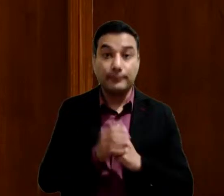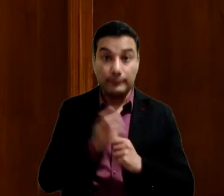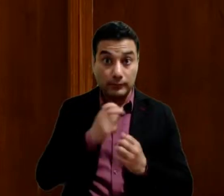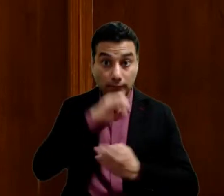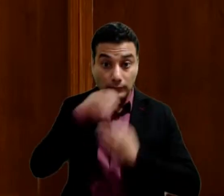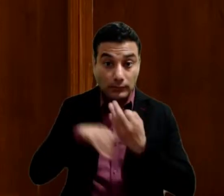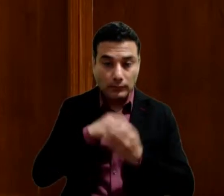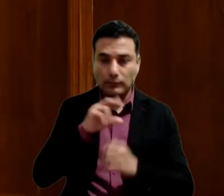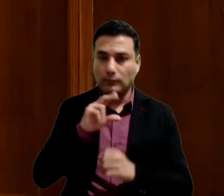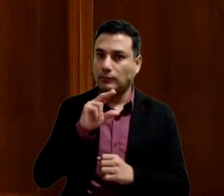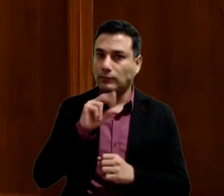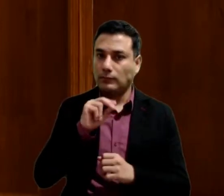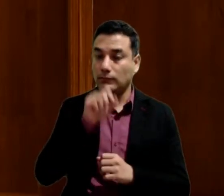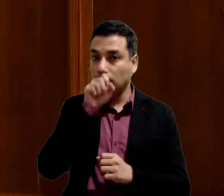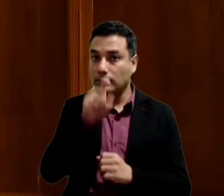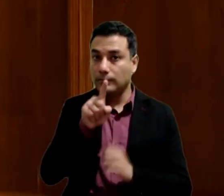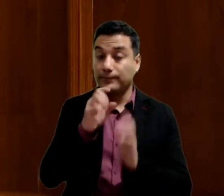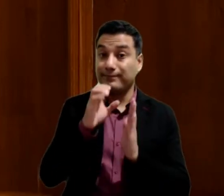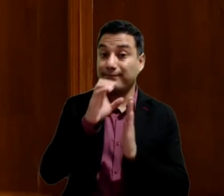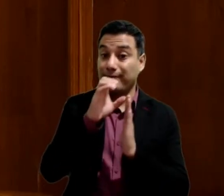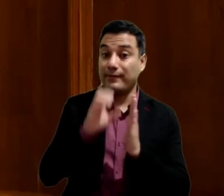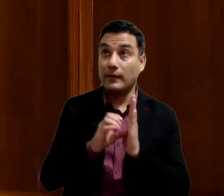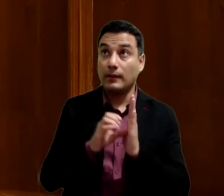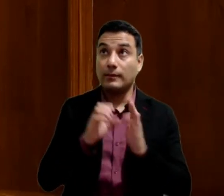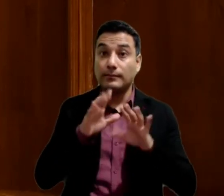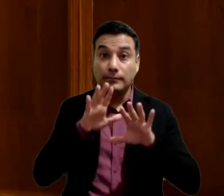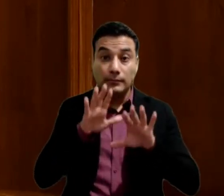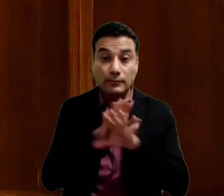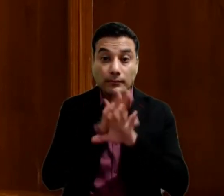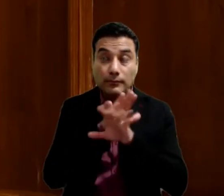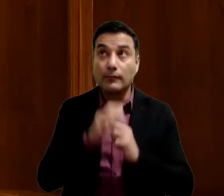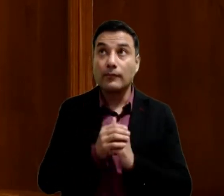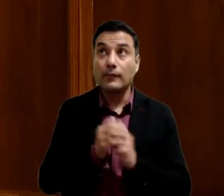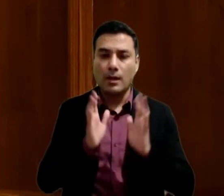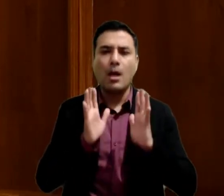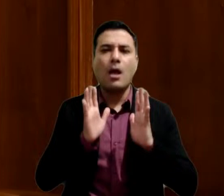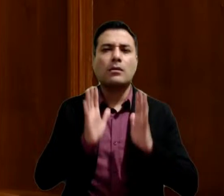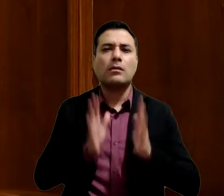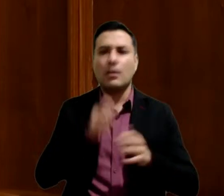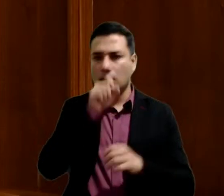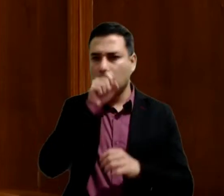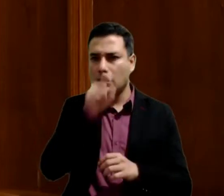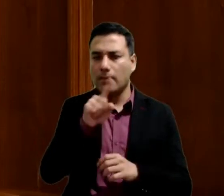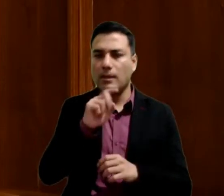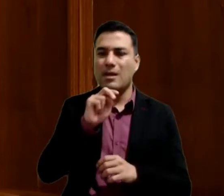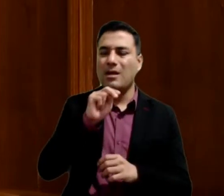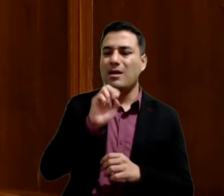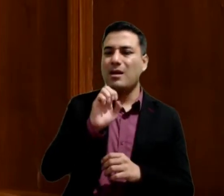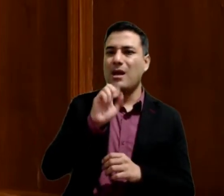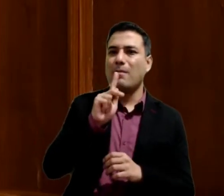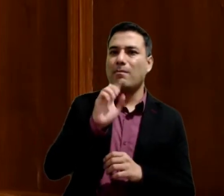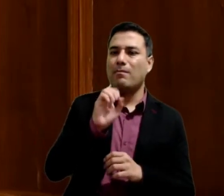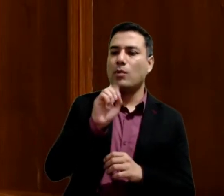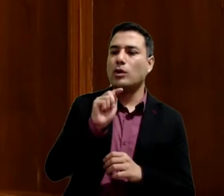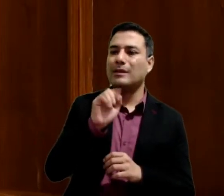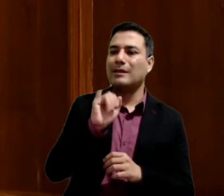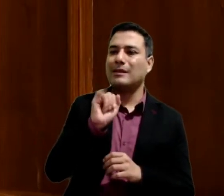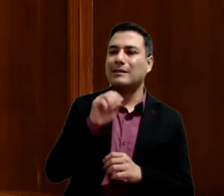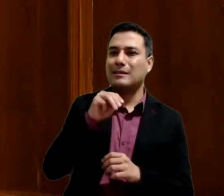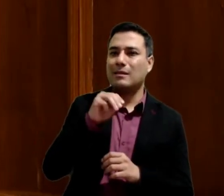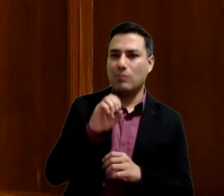Con esta reforma también se pone fin al llamado nepotismo electoral. A partir